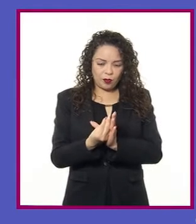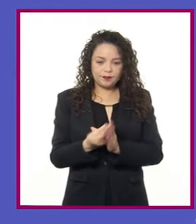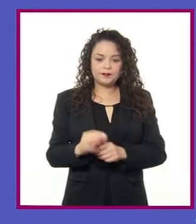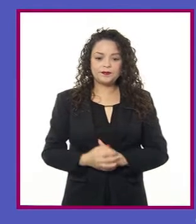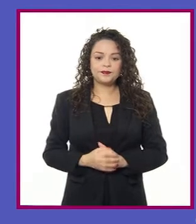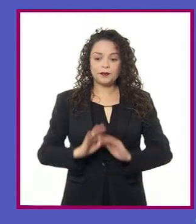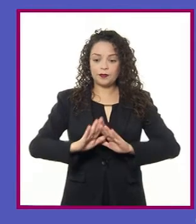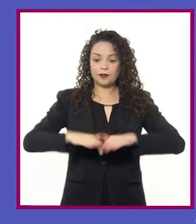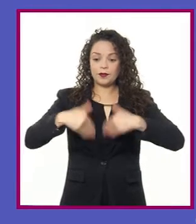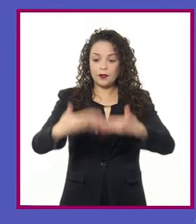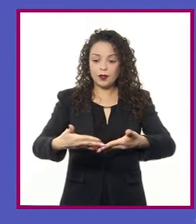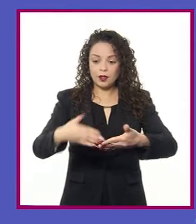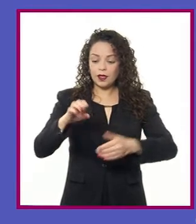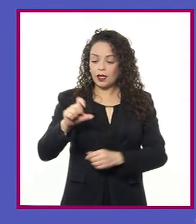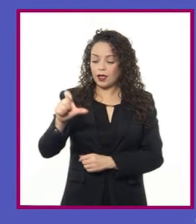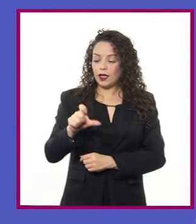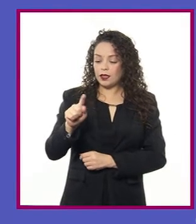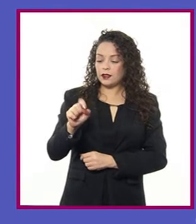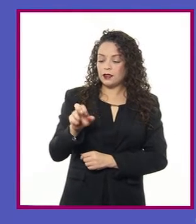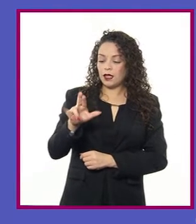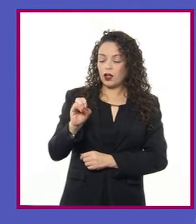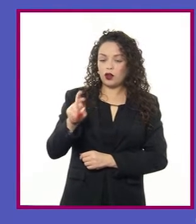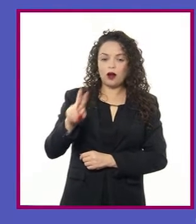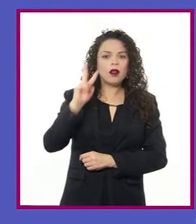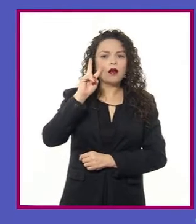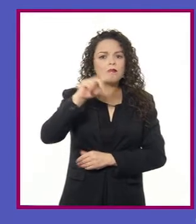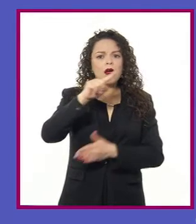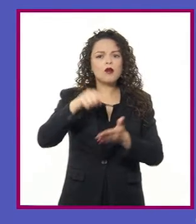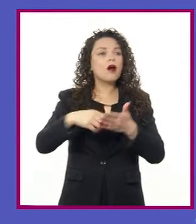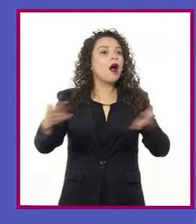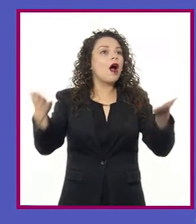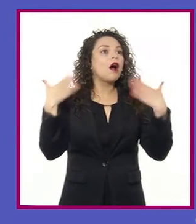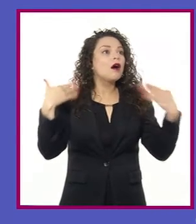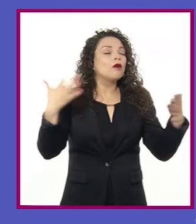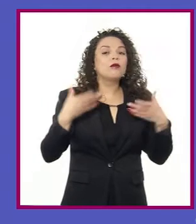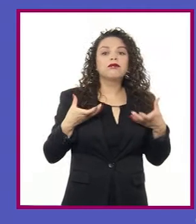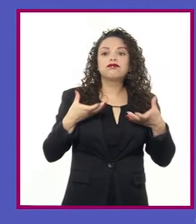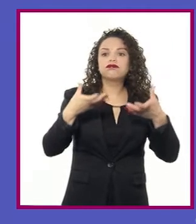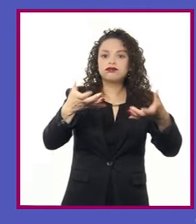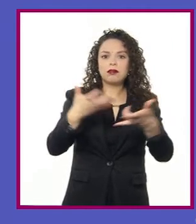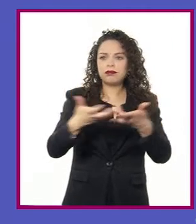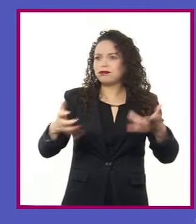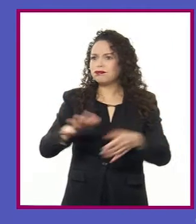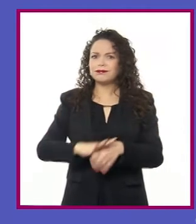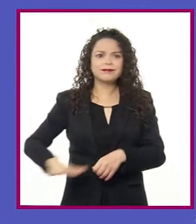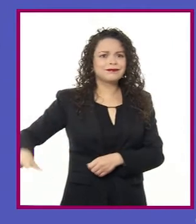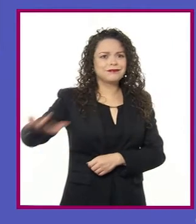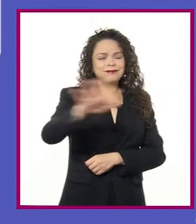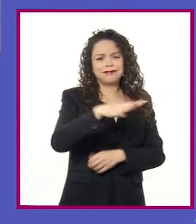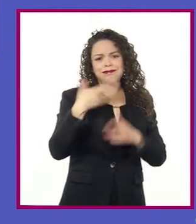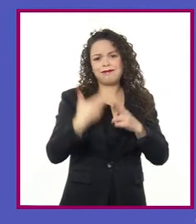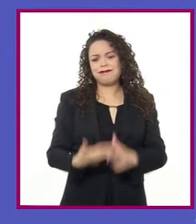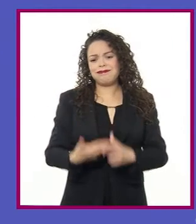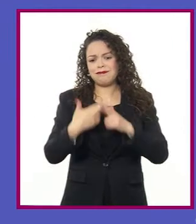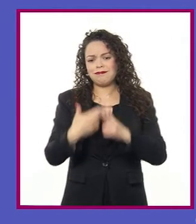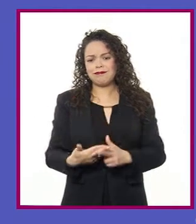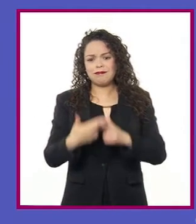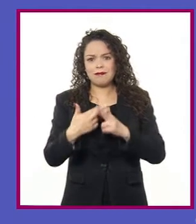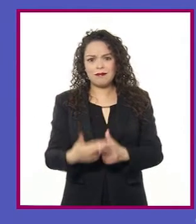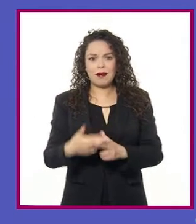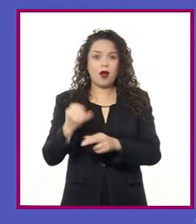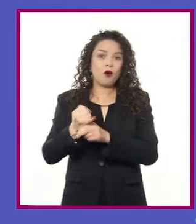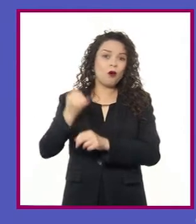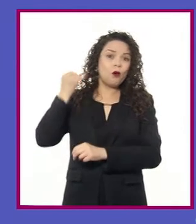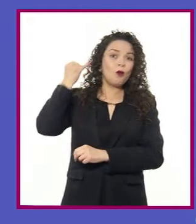Exteriores. Nos muestran paisajes al aire libre y grandes extensiones de terreno, donde el horizonte es el único